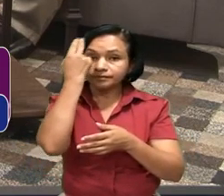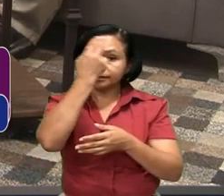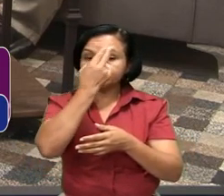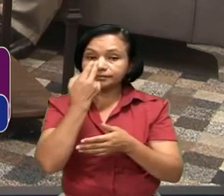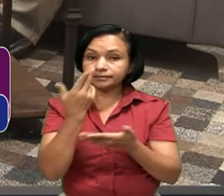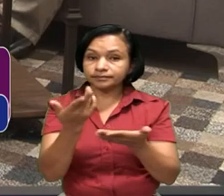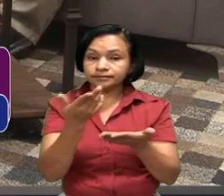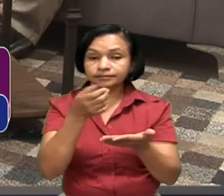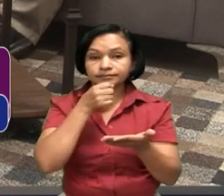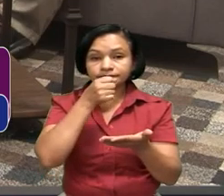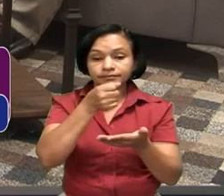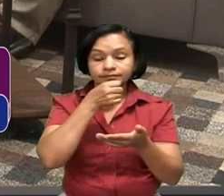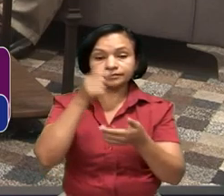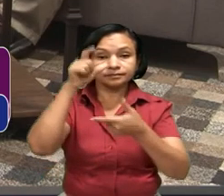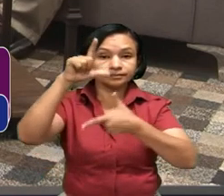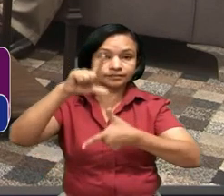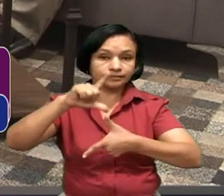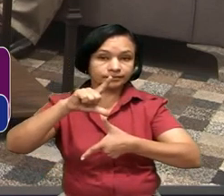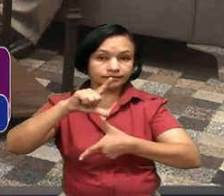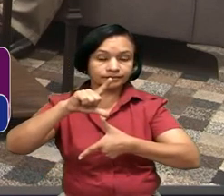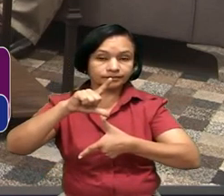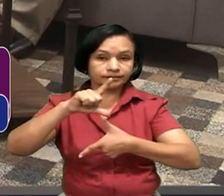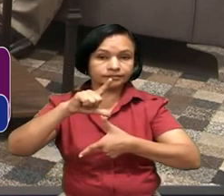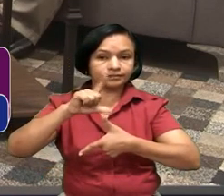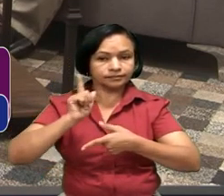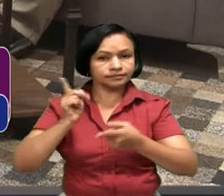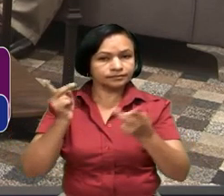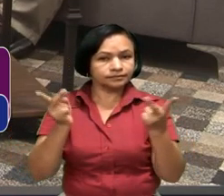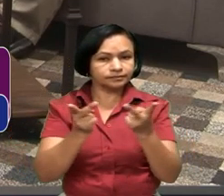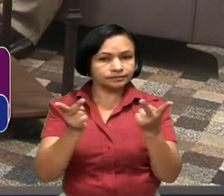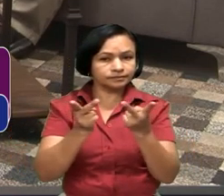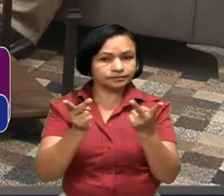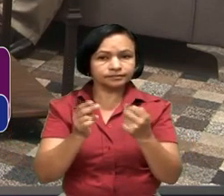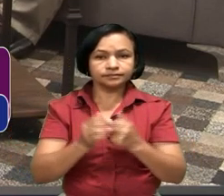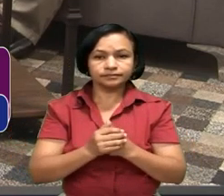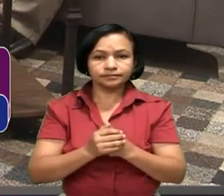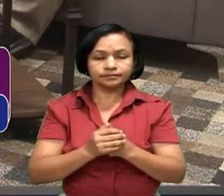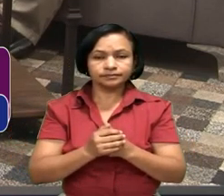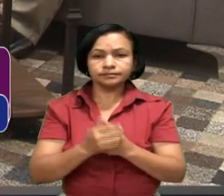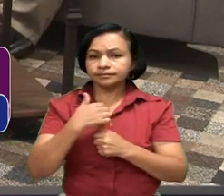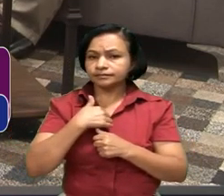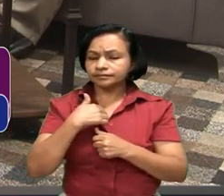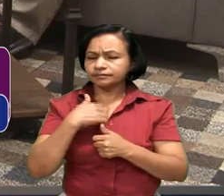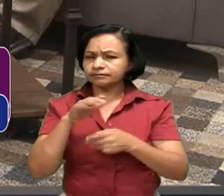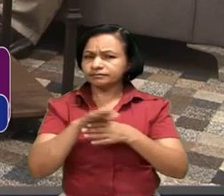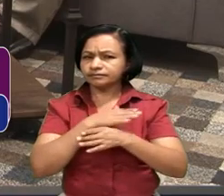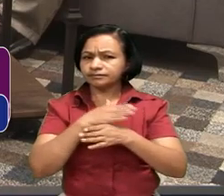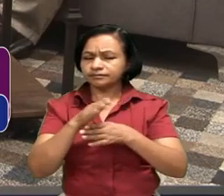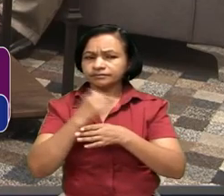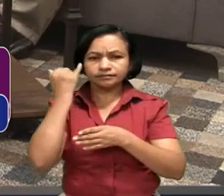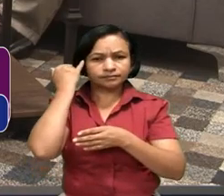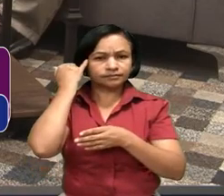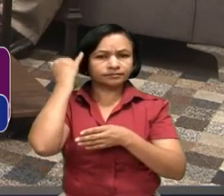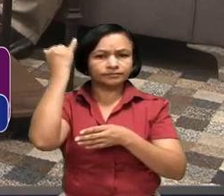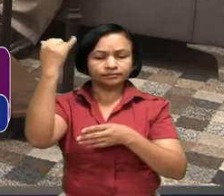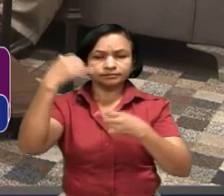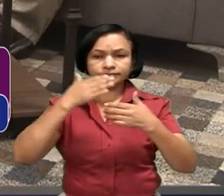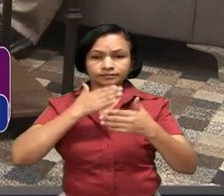periodistas latinoamericanos sobreviven yo tengo un concepto muy contrario a eso aunque yo creo